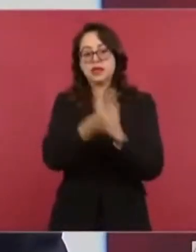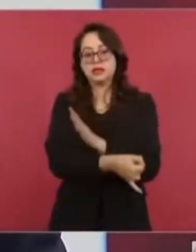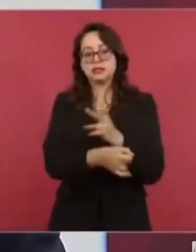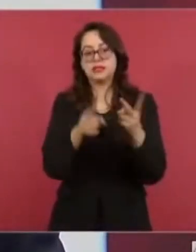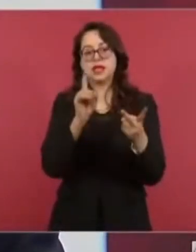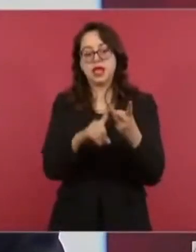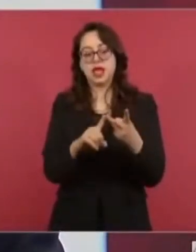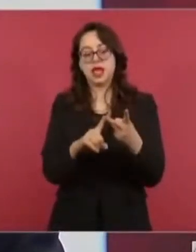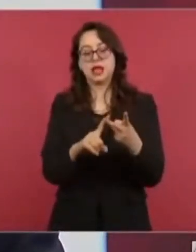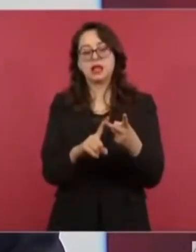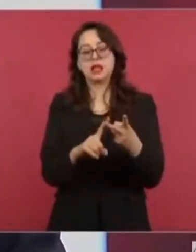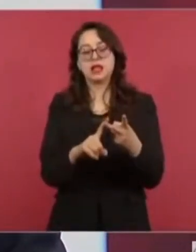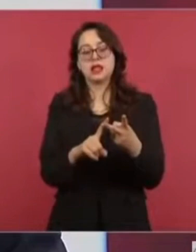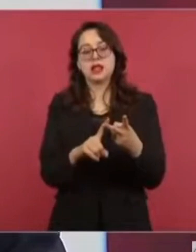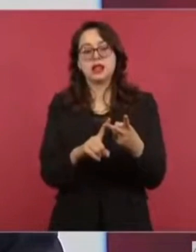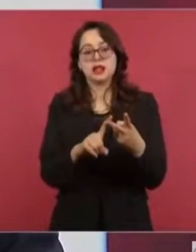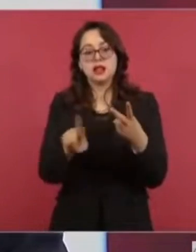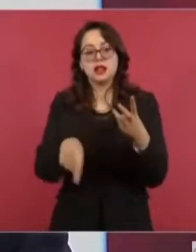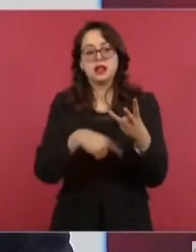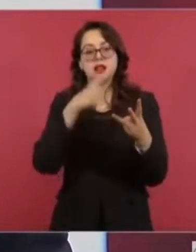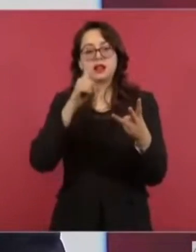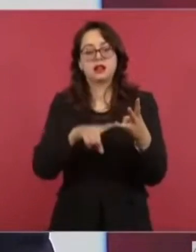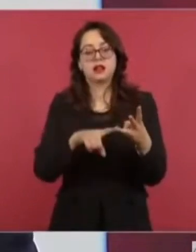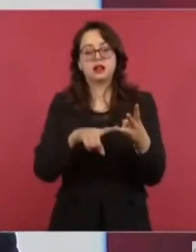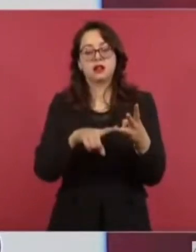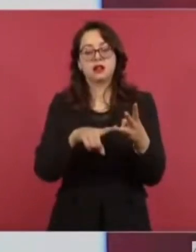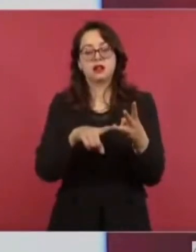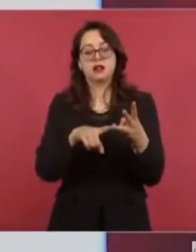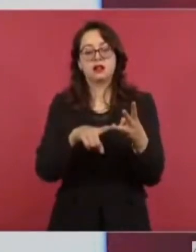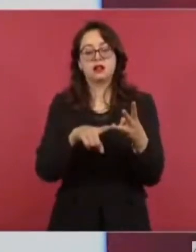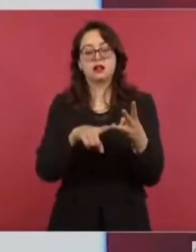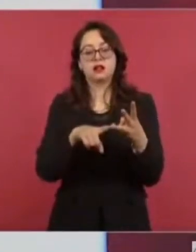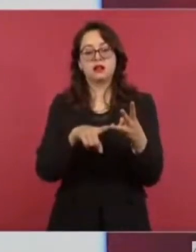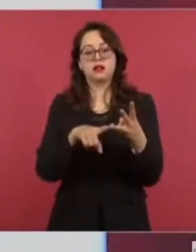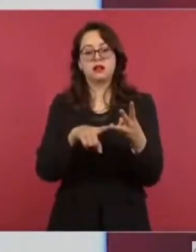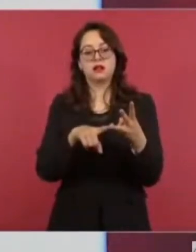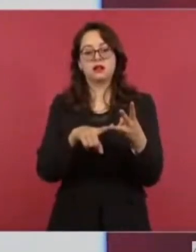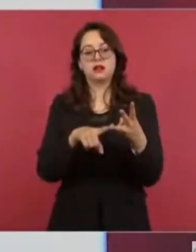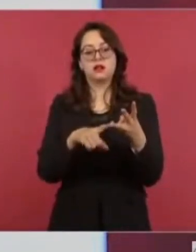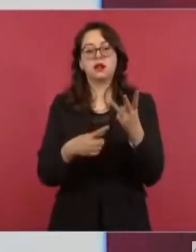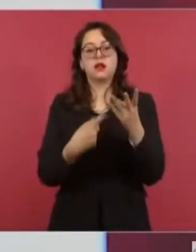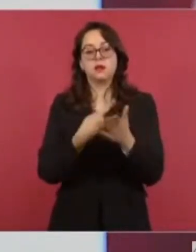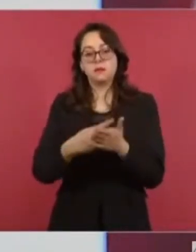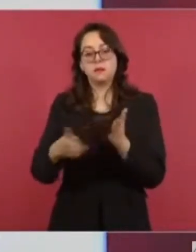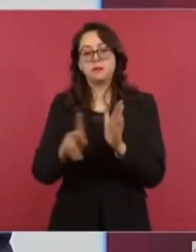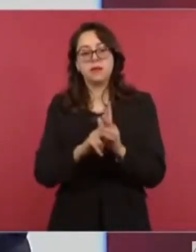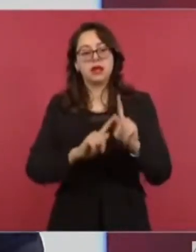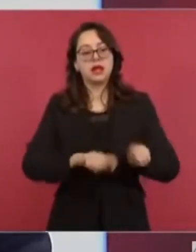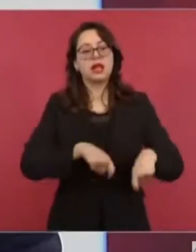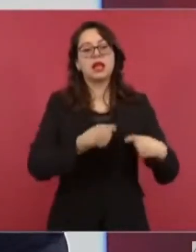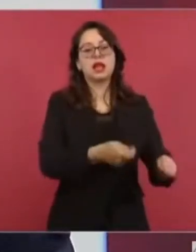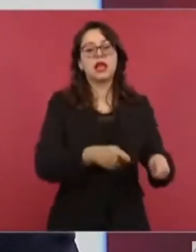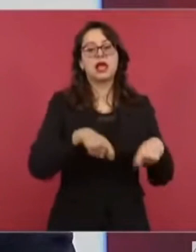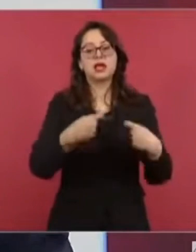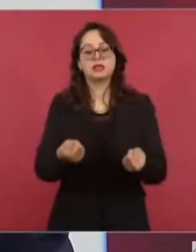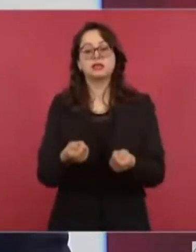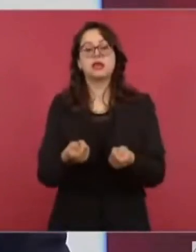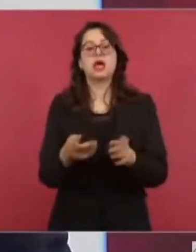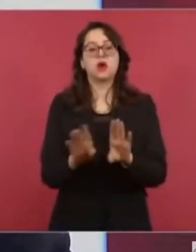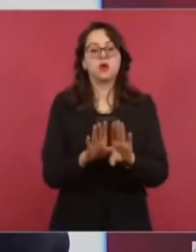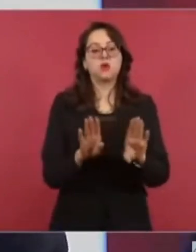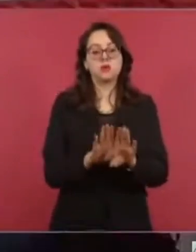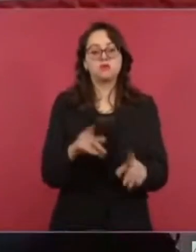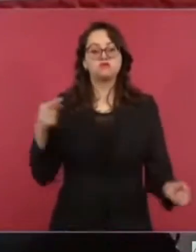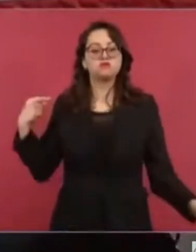cuenta en el IMSS Bienestar en cada uno de los estados, así como el proceso de basificación que ha avanzado en